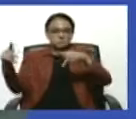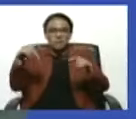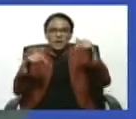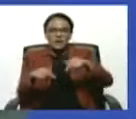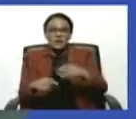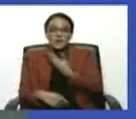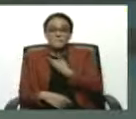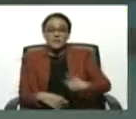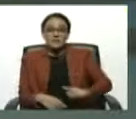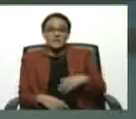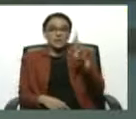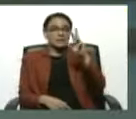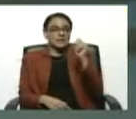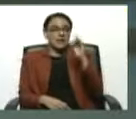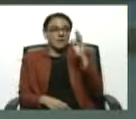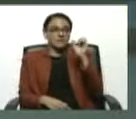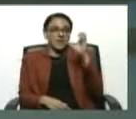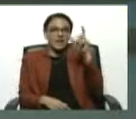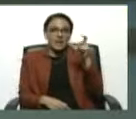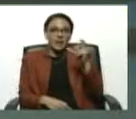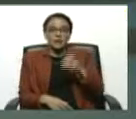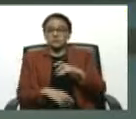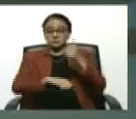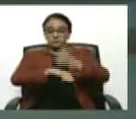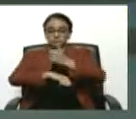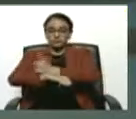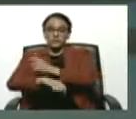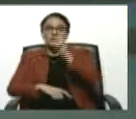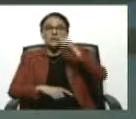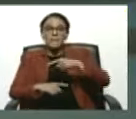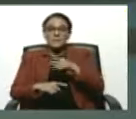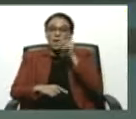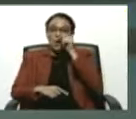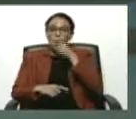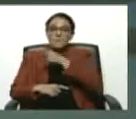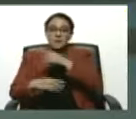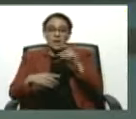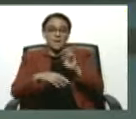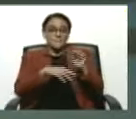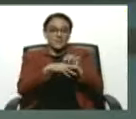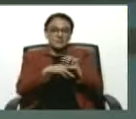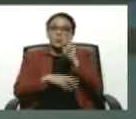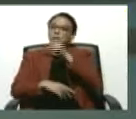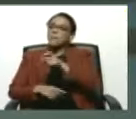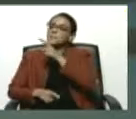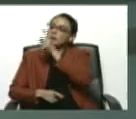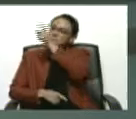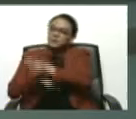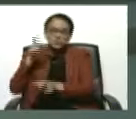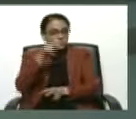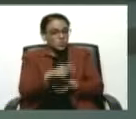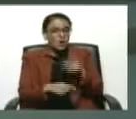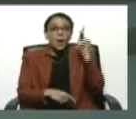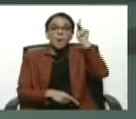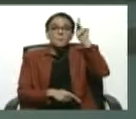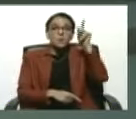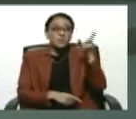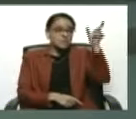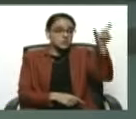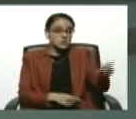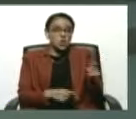Correa, al ex canciller Ricardo Patiño, al profesor Van Gam, que acabamos de